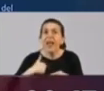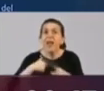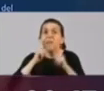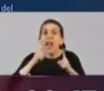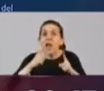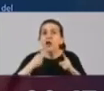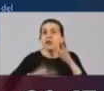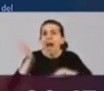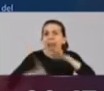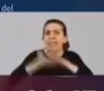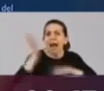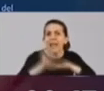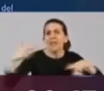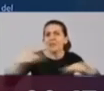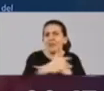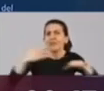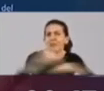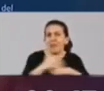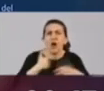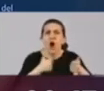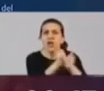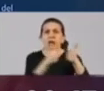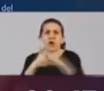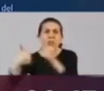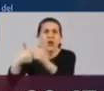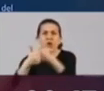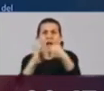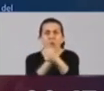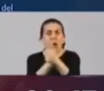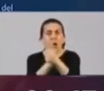la circulación, de acercar los contactos físicos, es un problema.